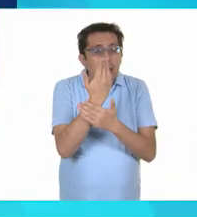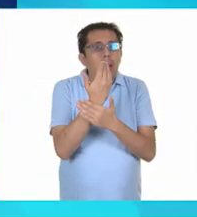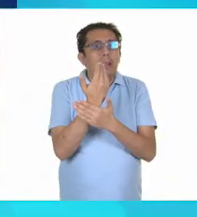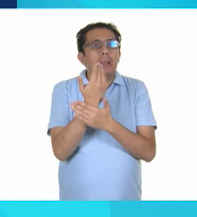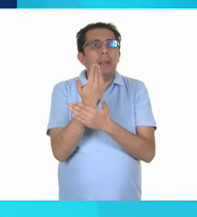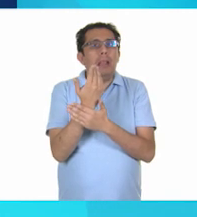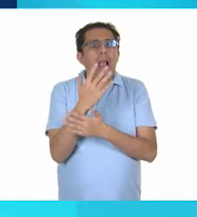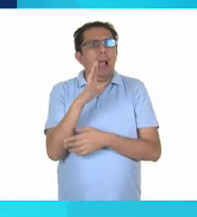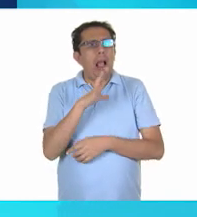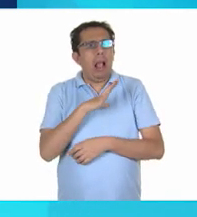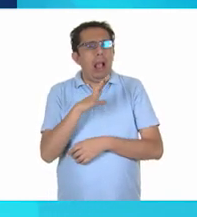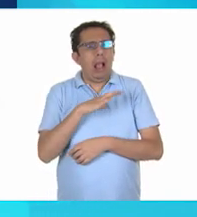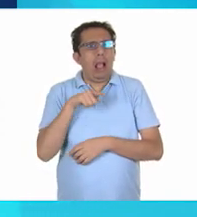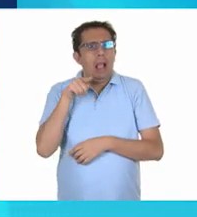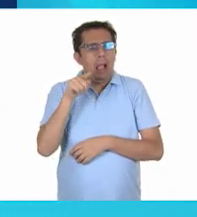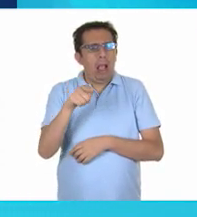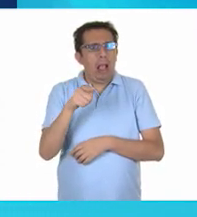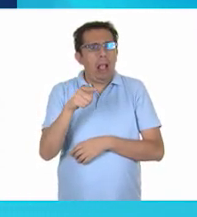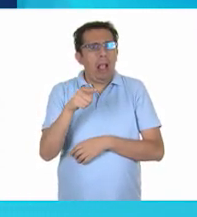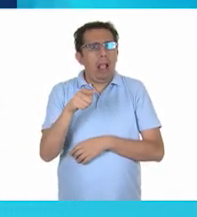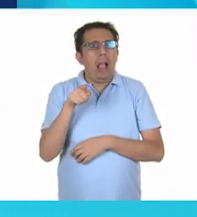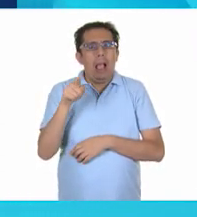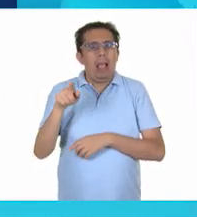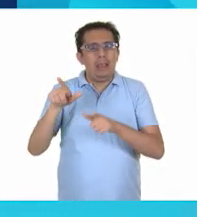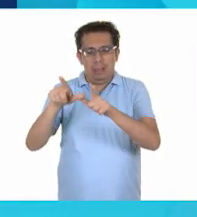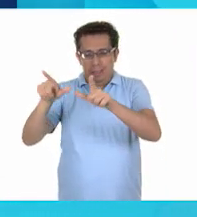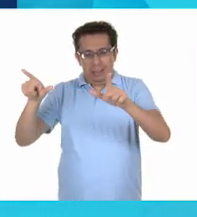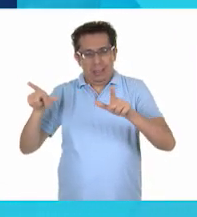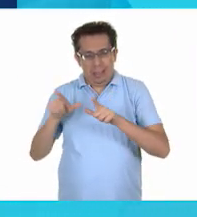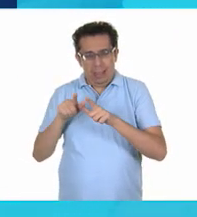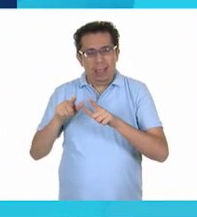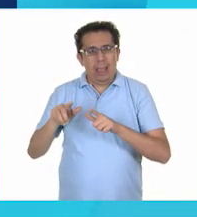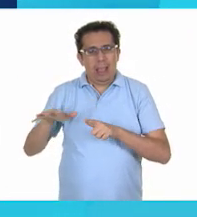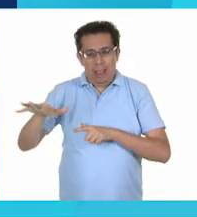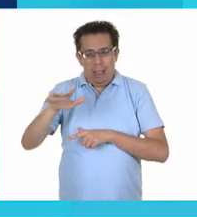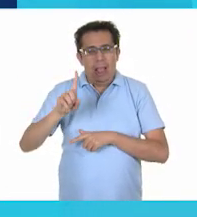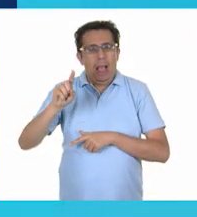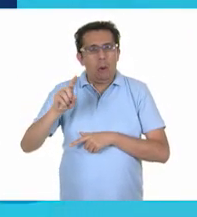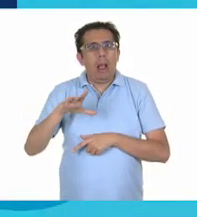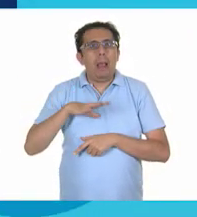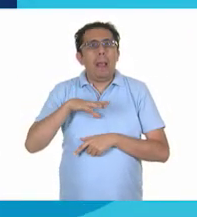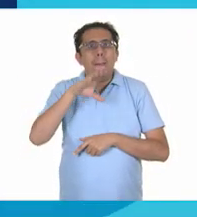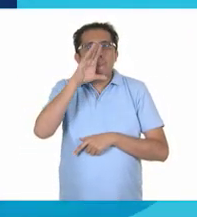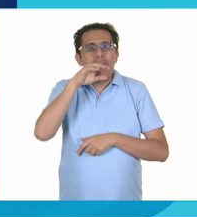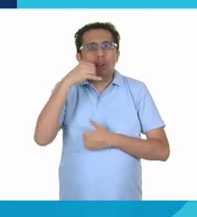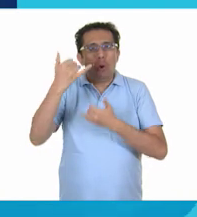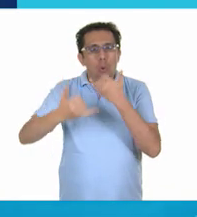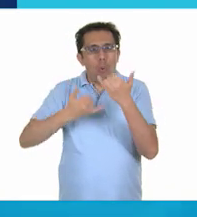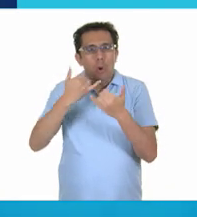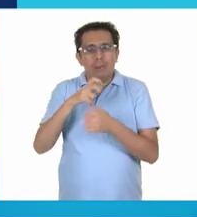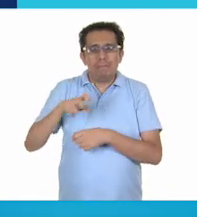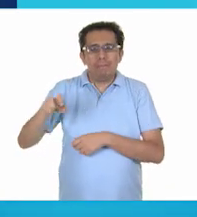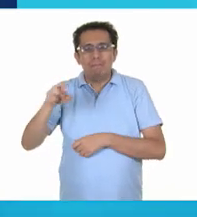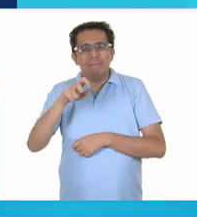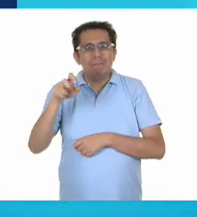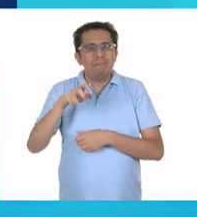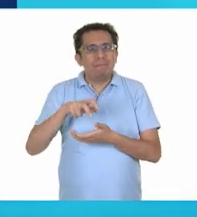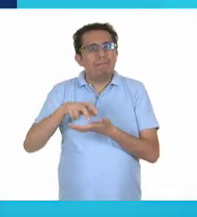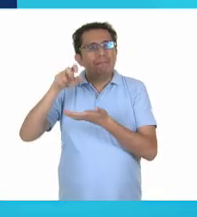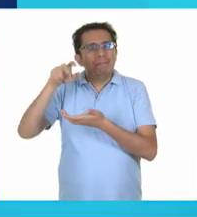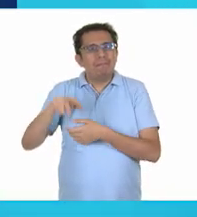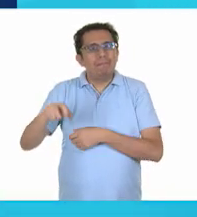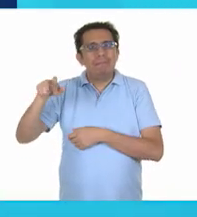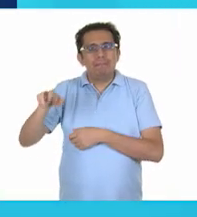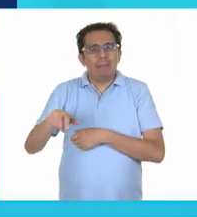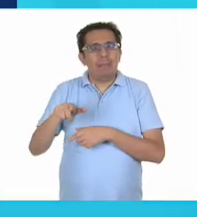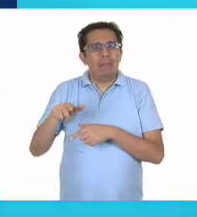día, por la mañana, se encontraba en la orilla del estanque un pato jugueteando en el